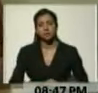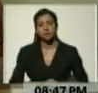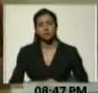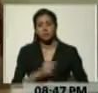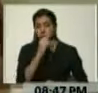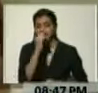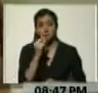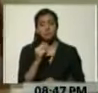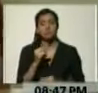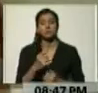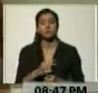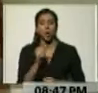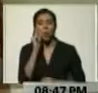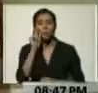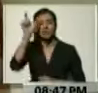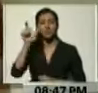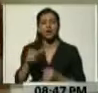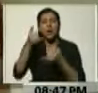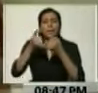a León Trotsky.